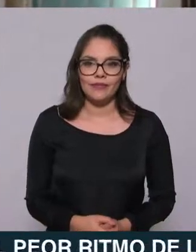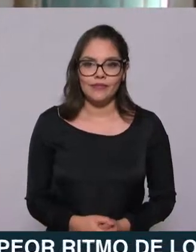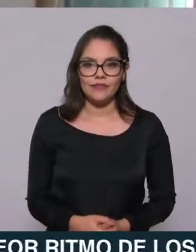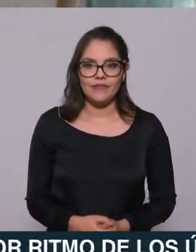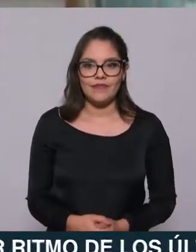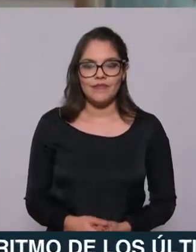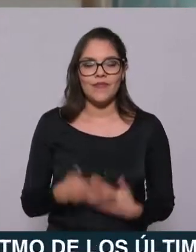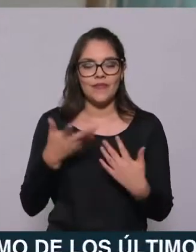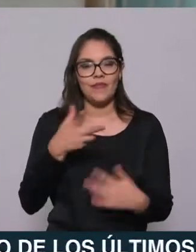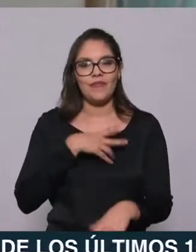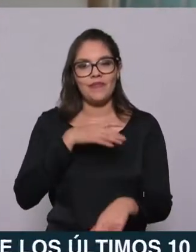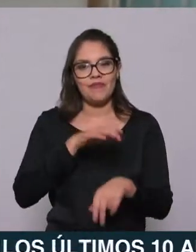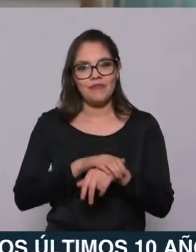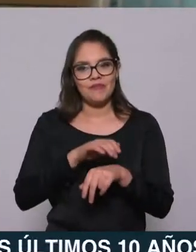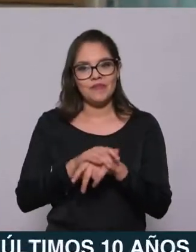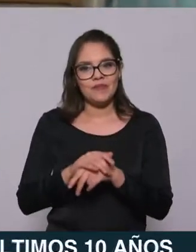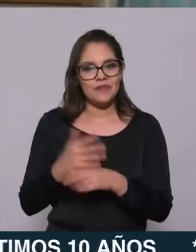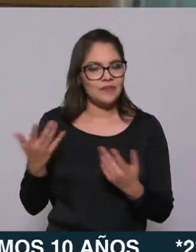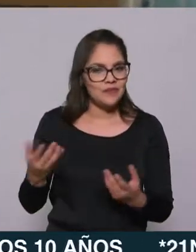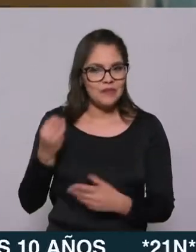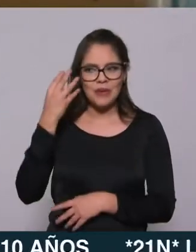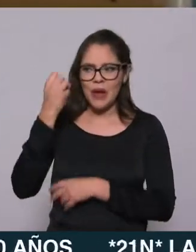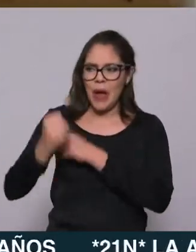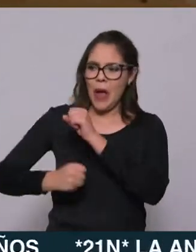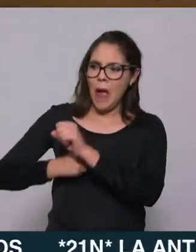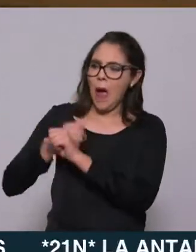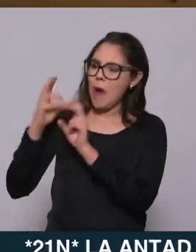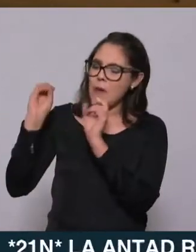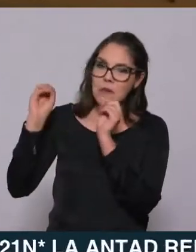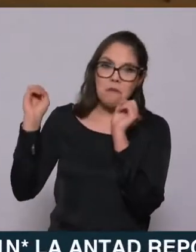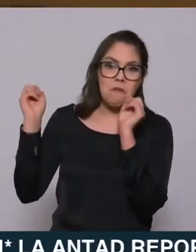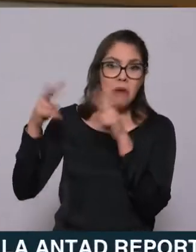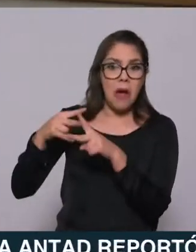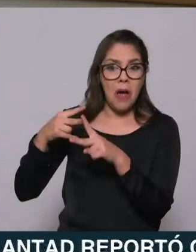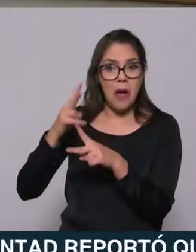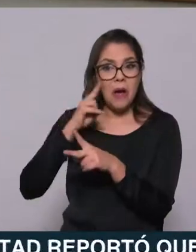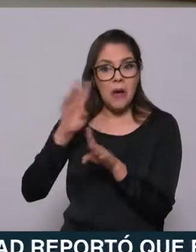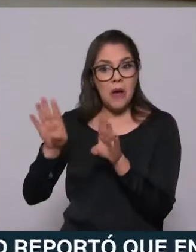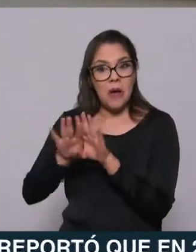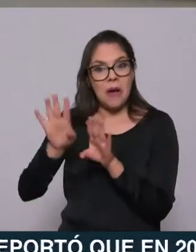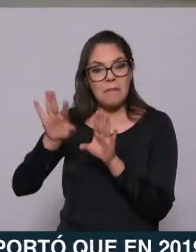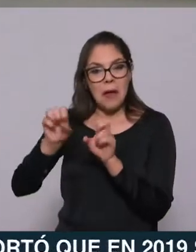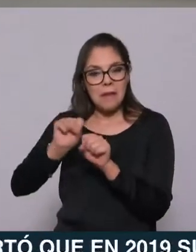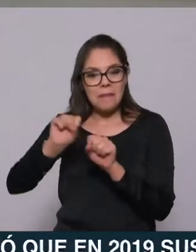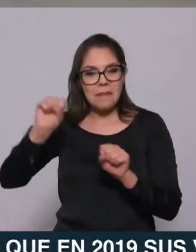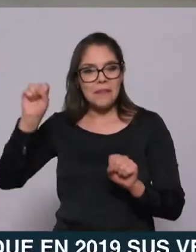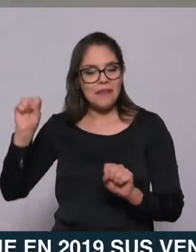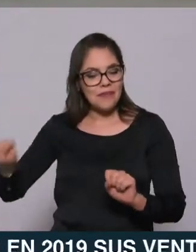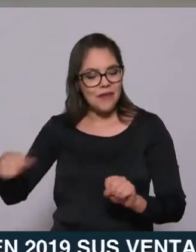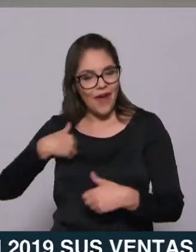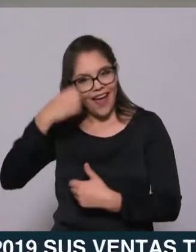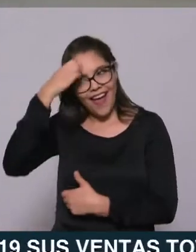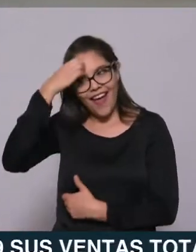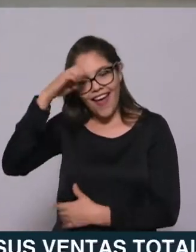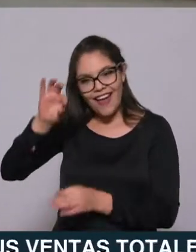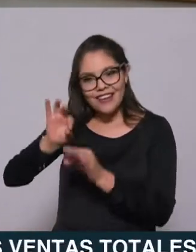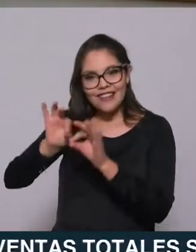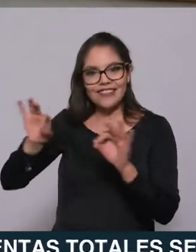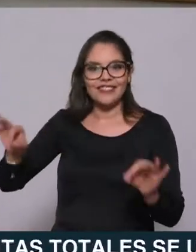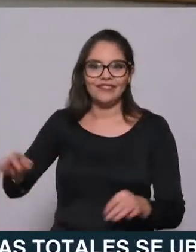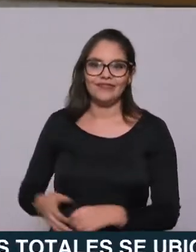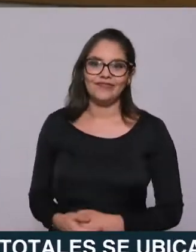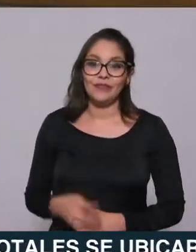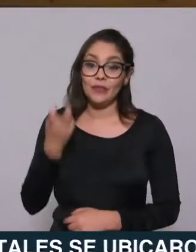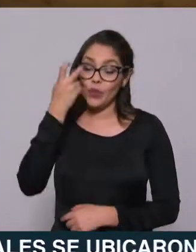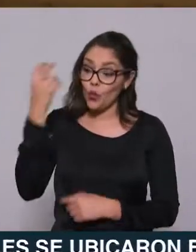Mi estimado tocayo, ¿cuántos años de no vernos? Y la espada de Highlander era la que ya extrañaba. Esa es la nueva, ¿eh?